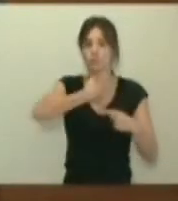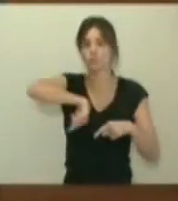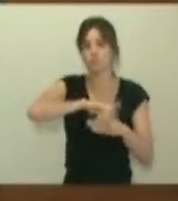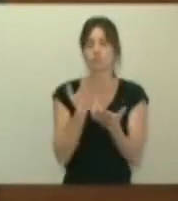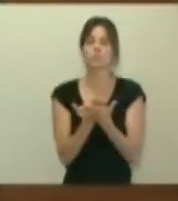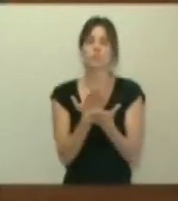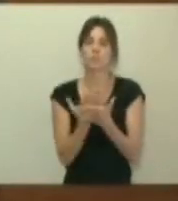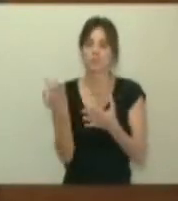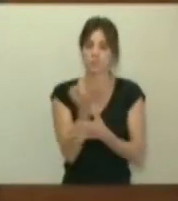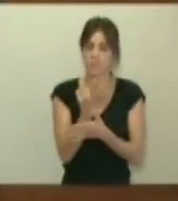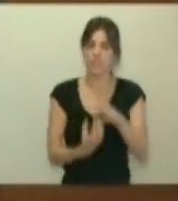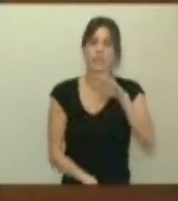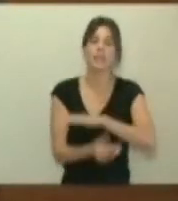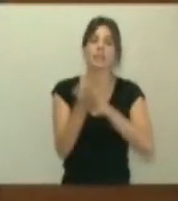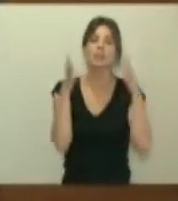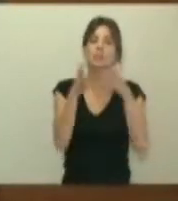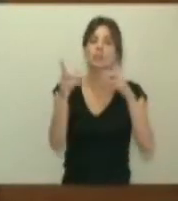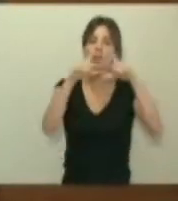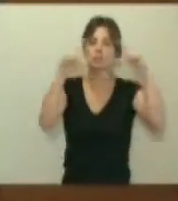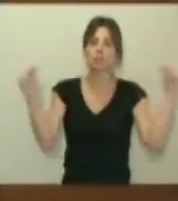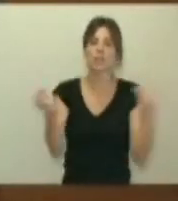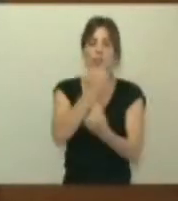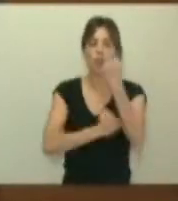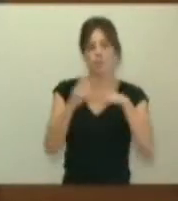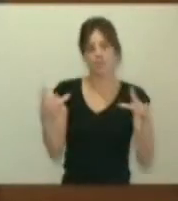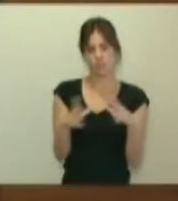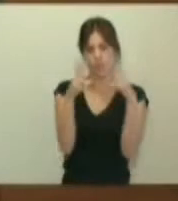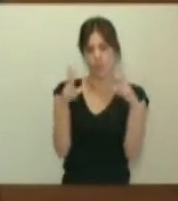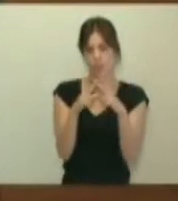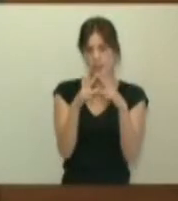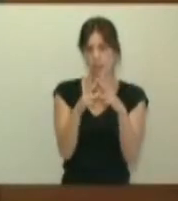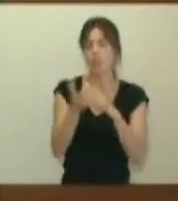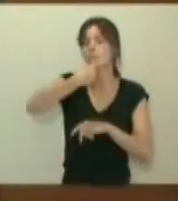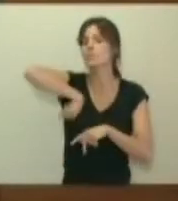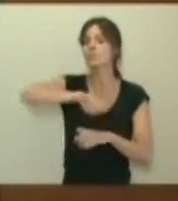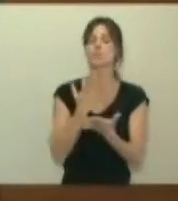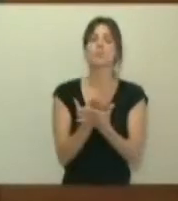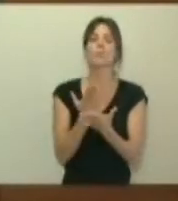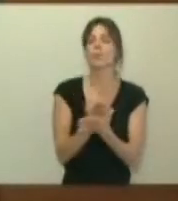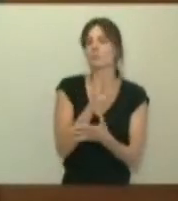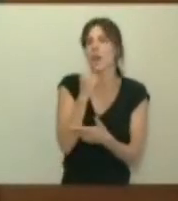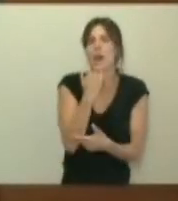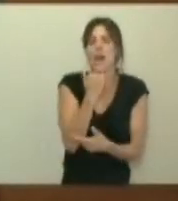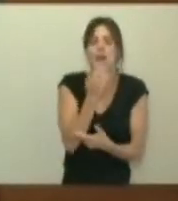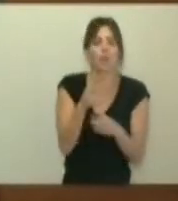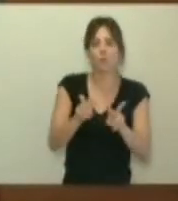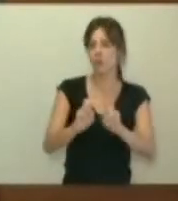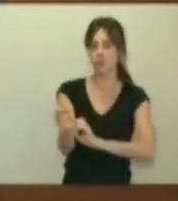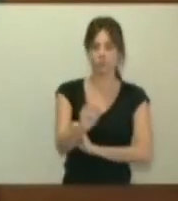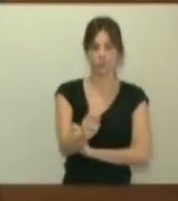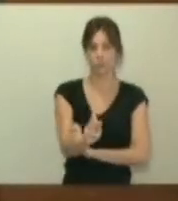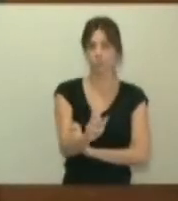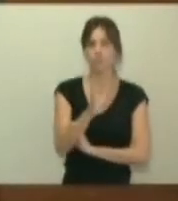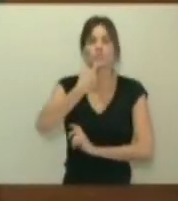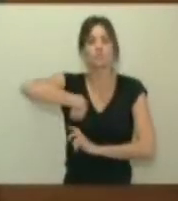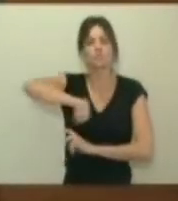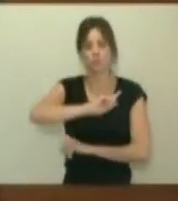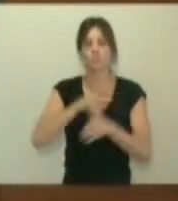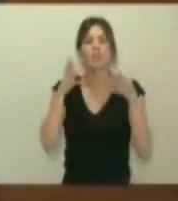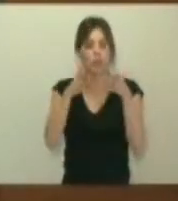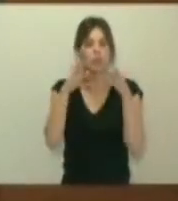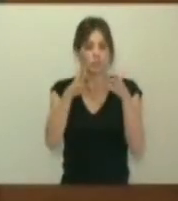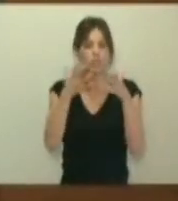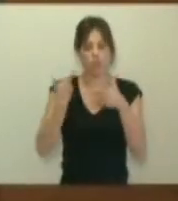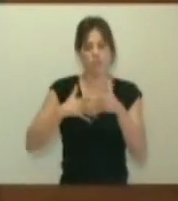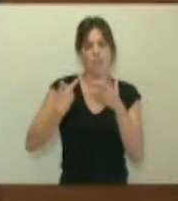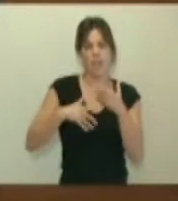del Consejo Asturiano de la Economía Social. Y no estamos proponiendo nada nuevo. La creación de este Consejo ya estaba prevista